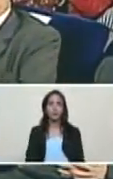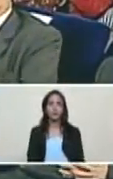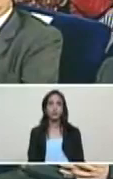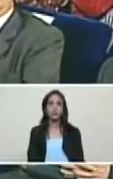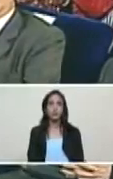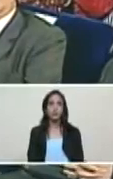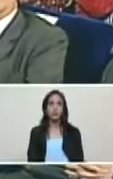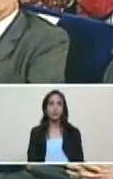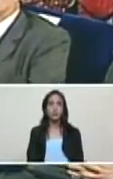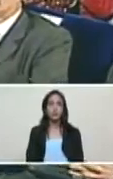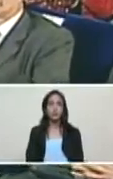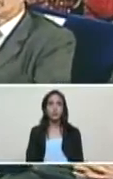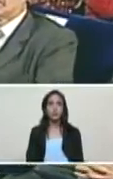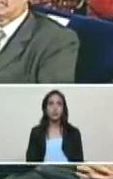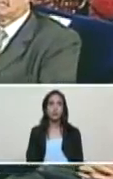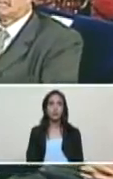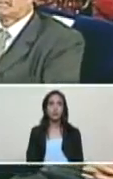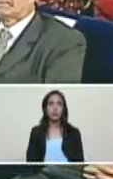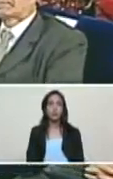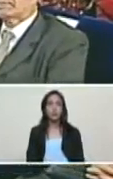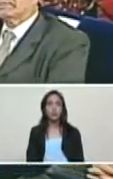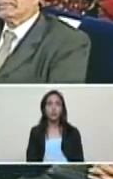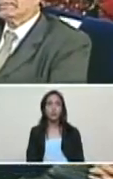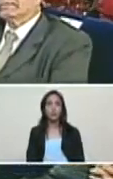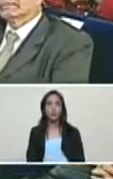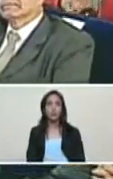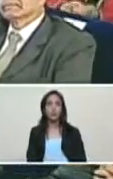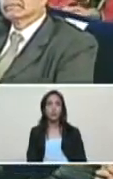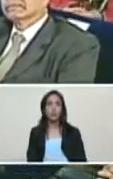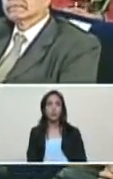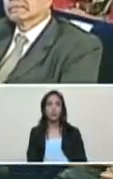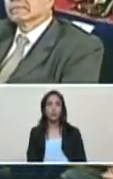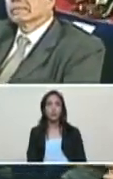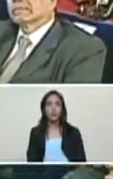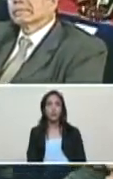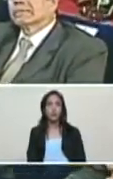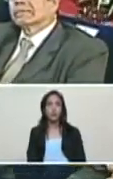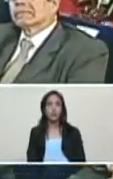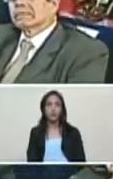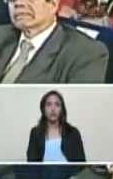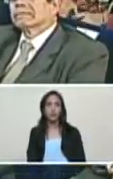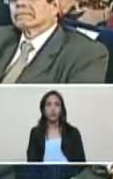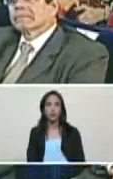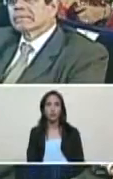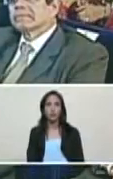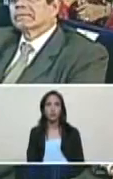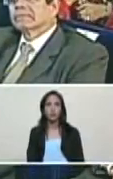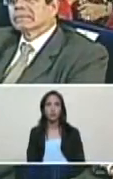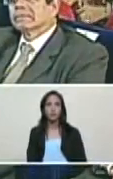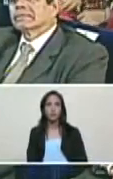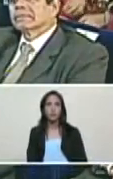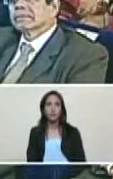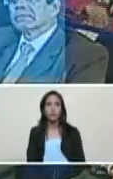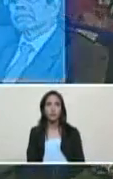¿Cuánto se aprende, no? Qué enriquecedor es el estudio de la historia, compartir la historia.